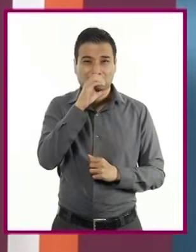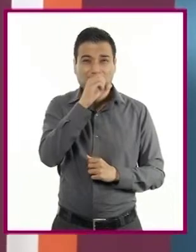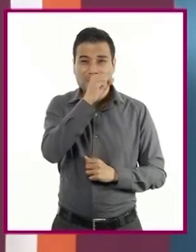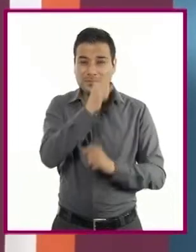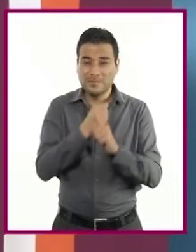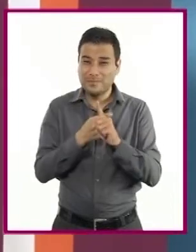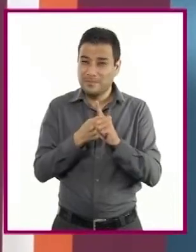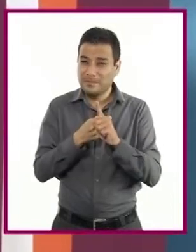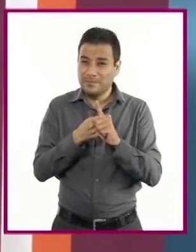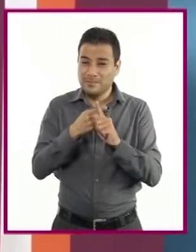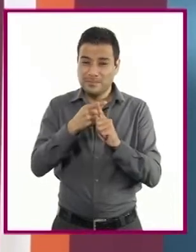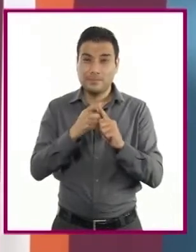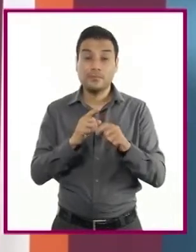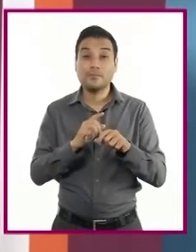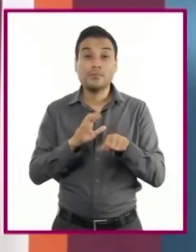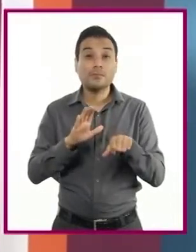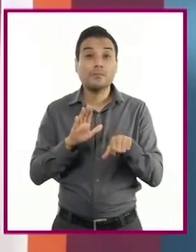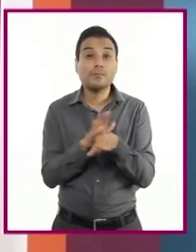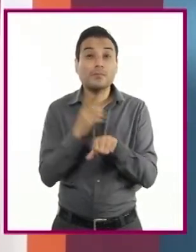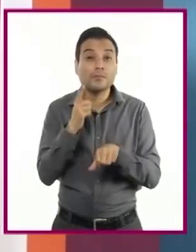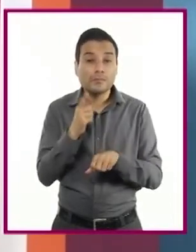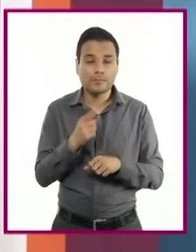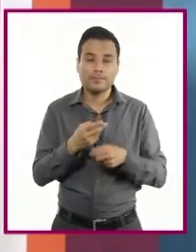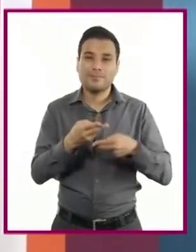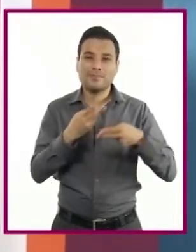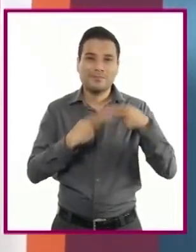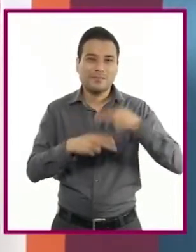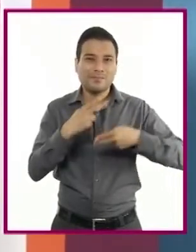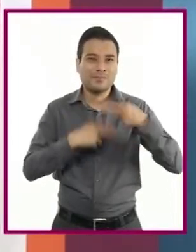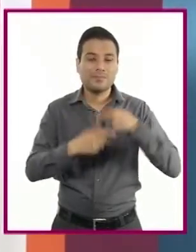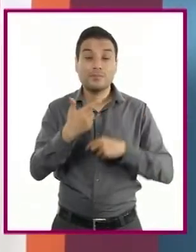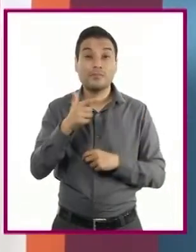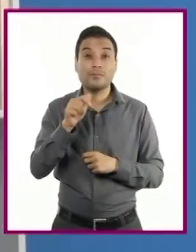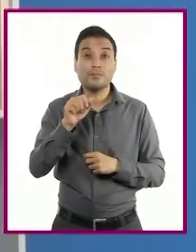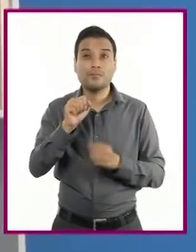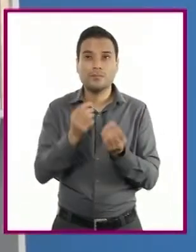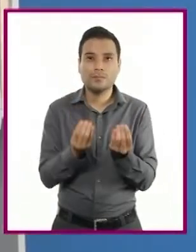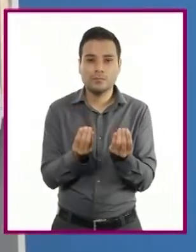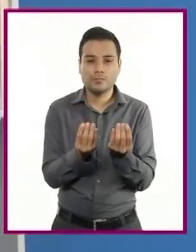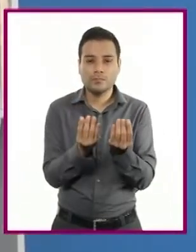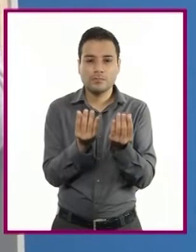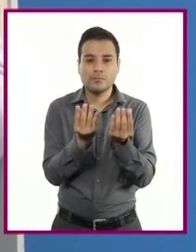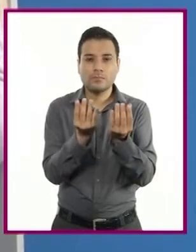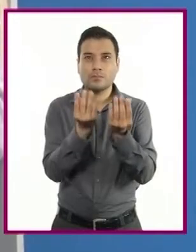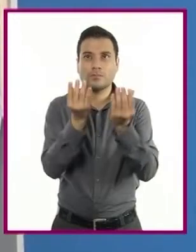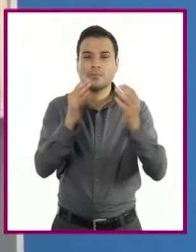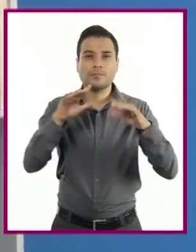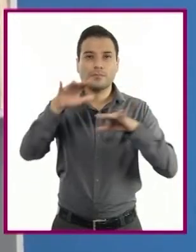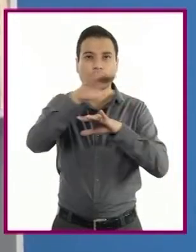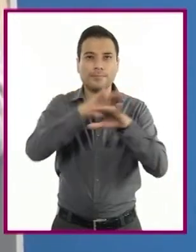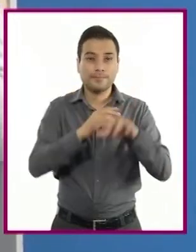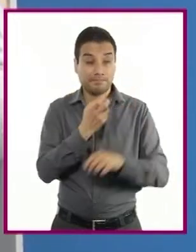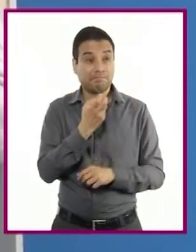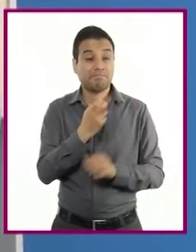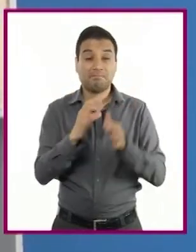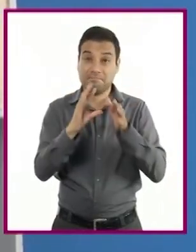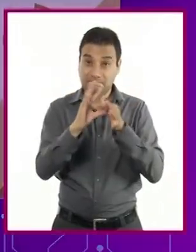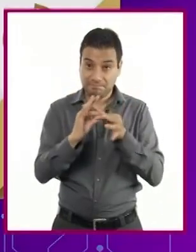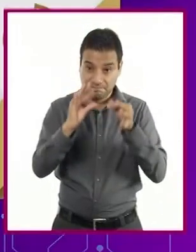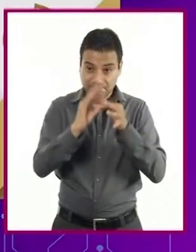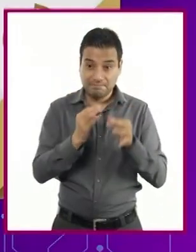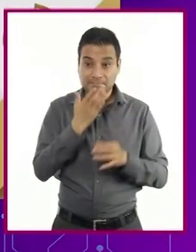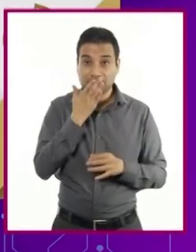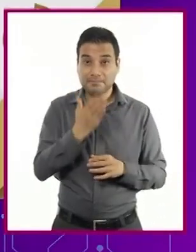temperatura debido a la emisión de gases de efecto invernadero a la atmósfera. Gracias por tu excelente participación,